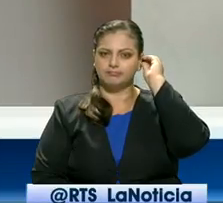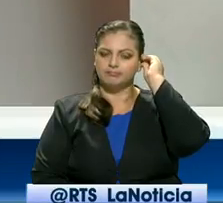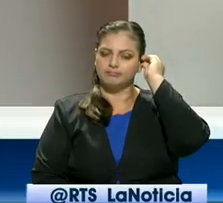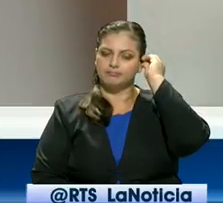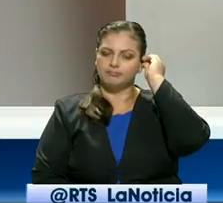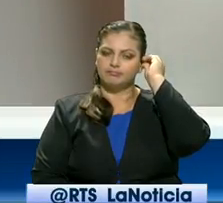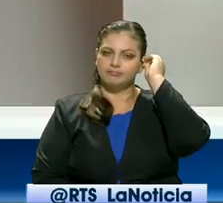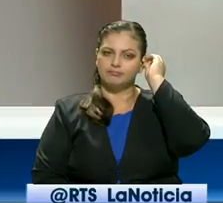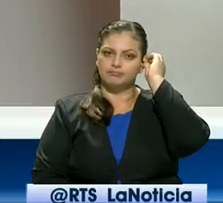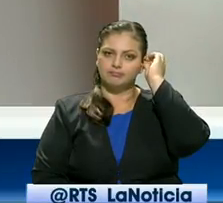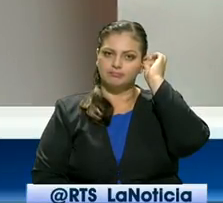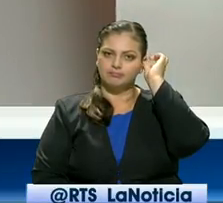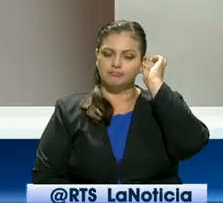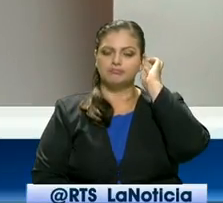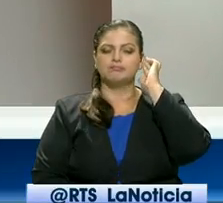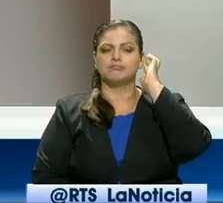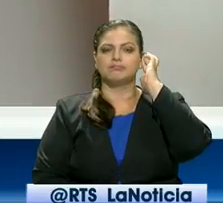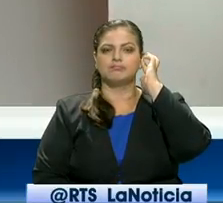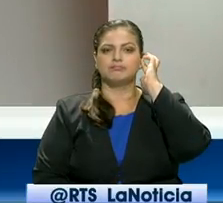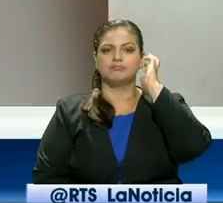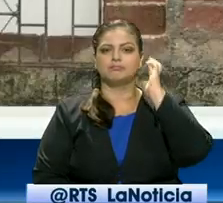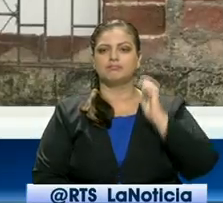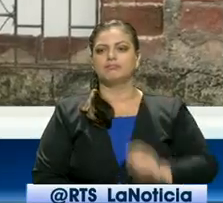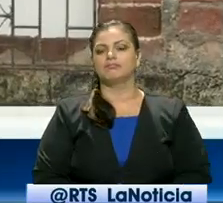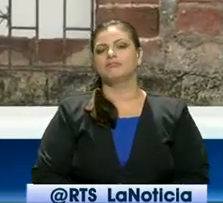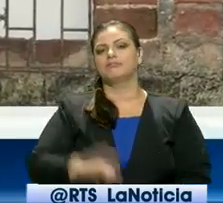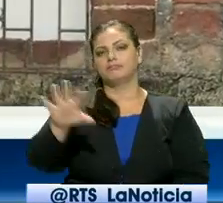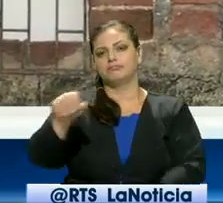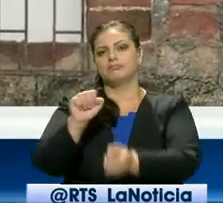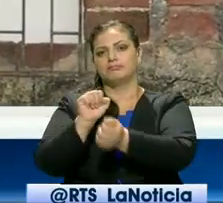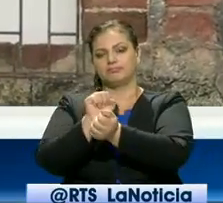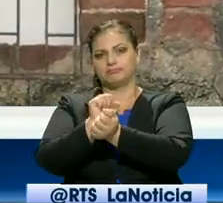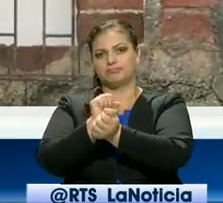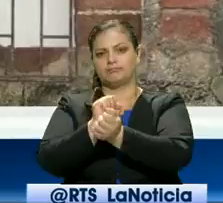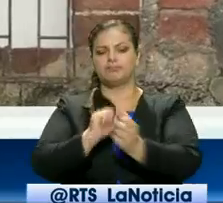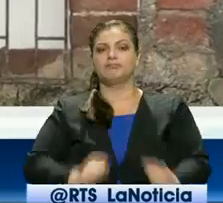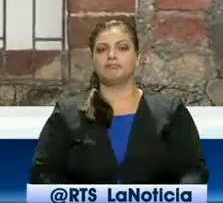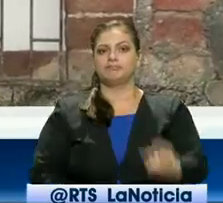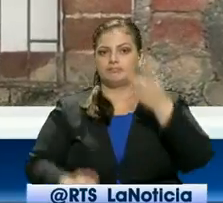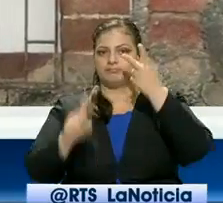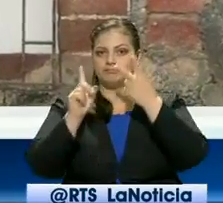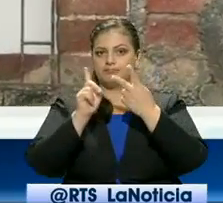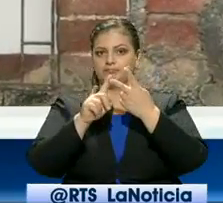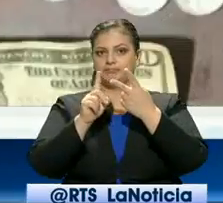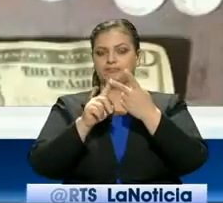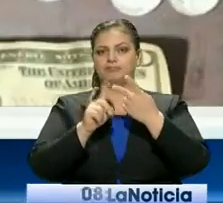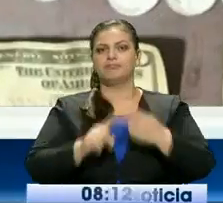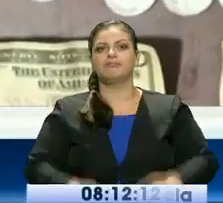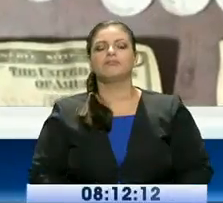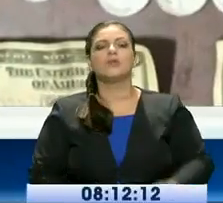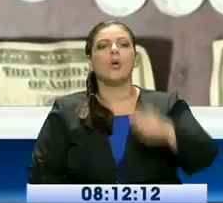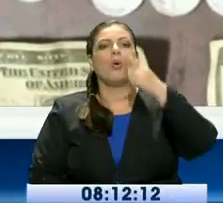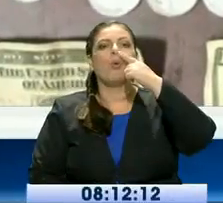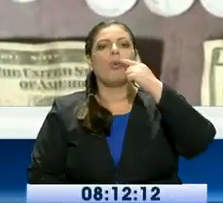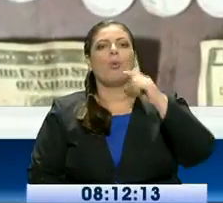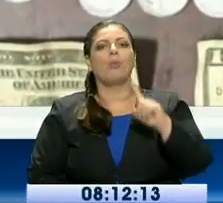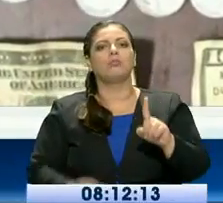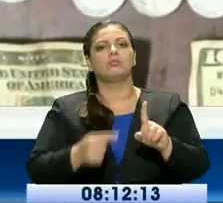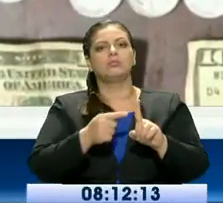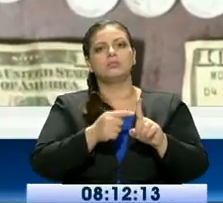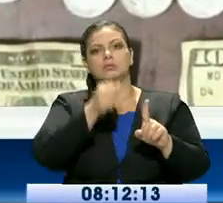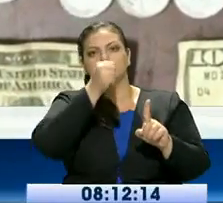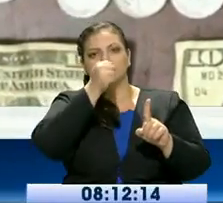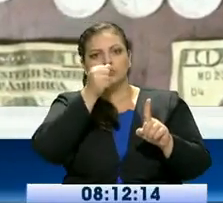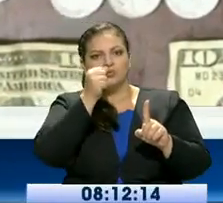antinarcóticos detuvieron a un ciudadano en esa vivienda que, según las investigaciones, por algunos meses se dedicaba a comercializar